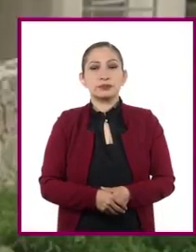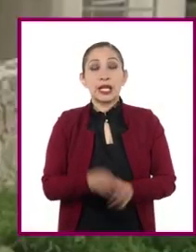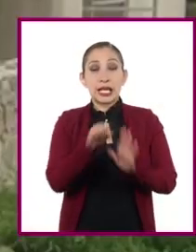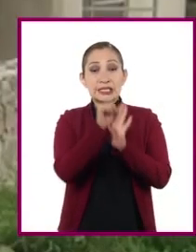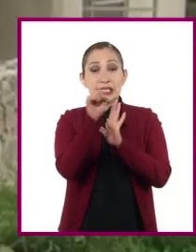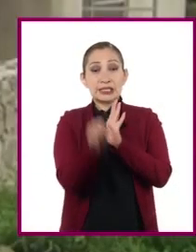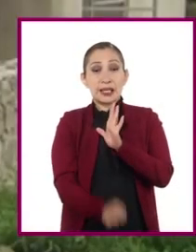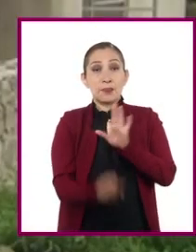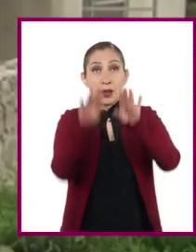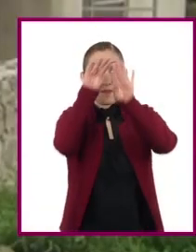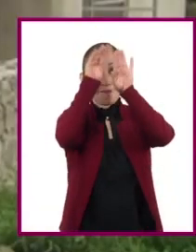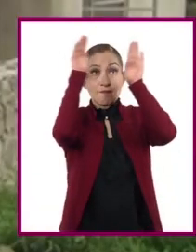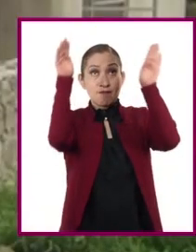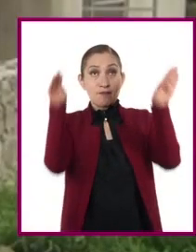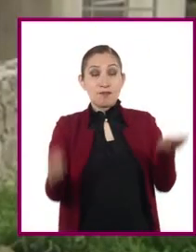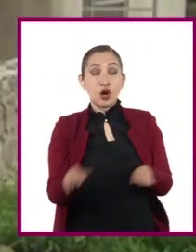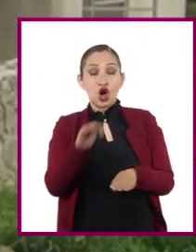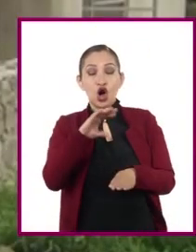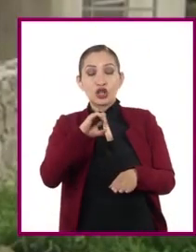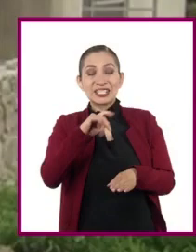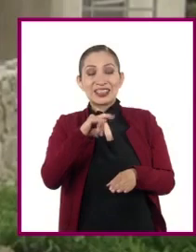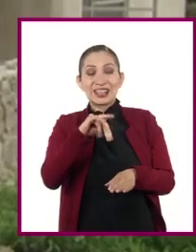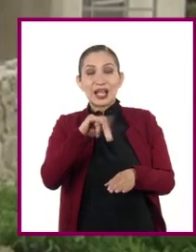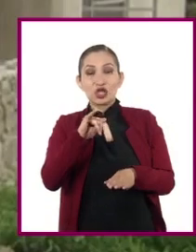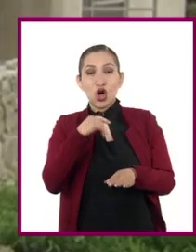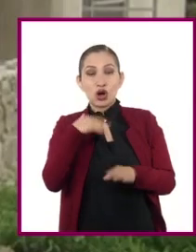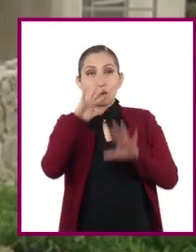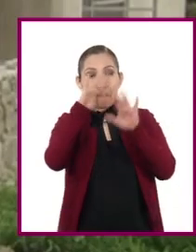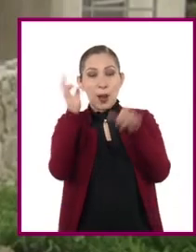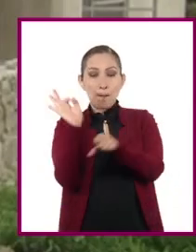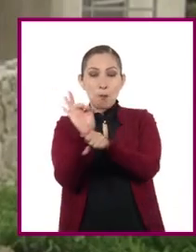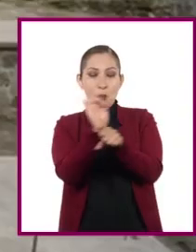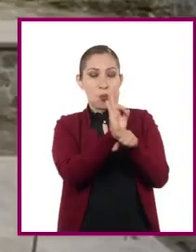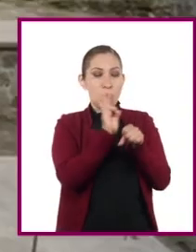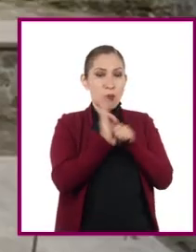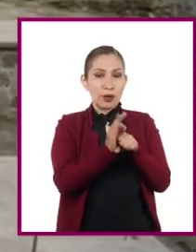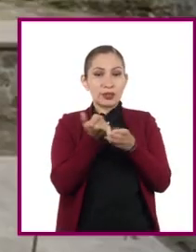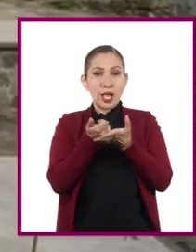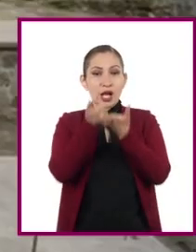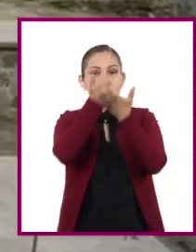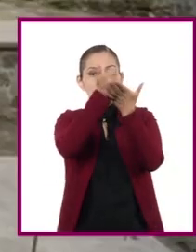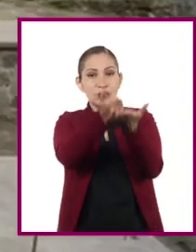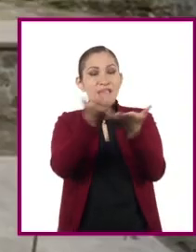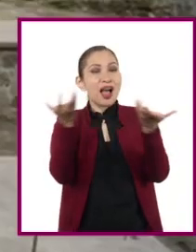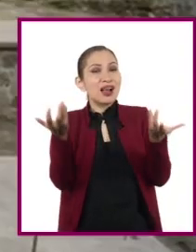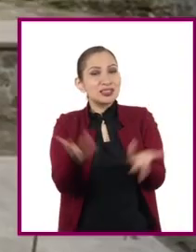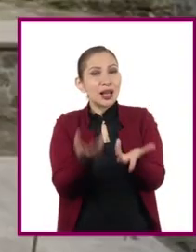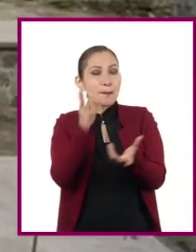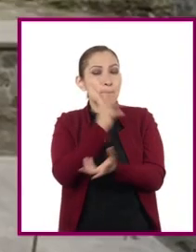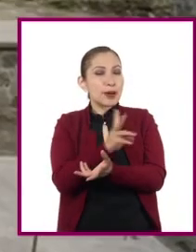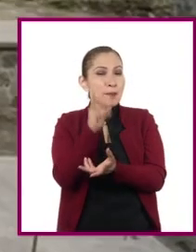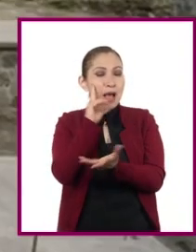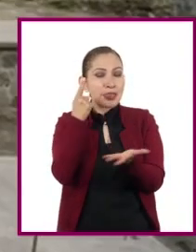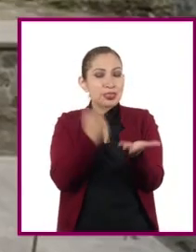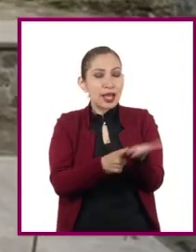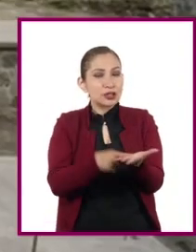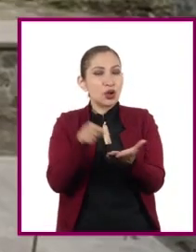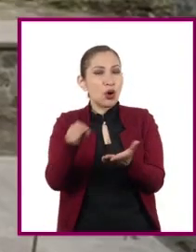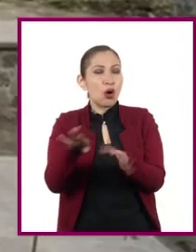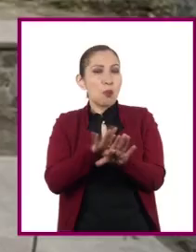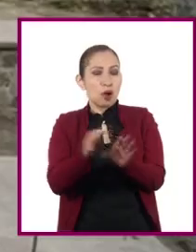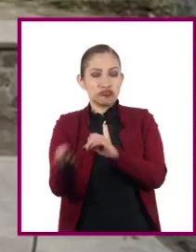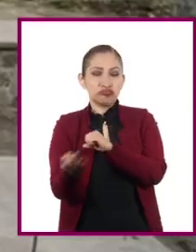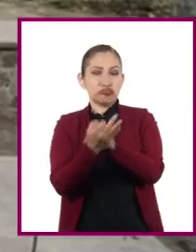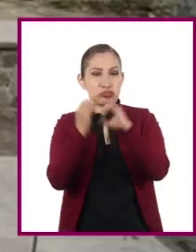El sistema de concentración solar requiere de un envolvente que lo proteja y permita la realización de experimentos de